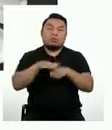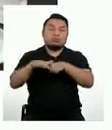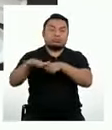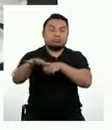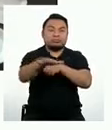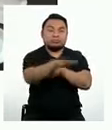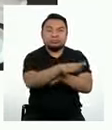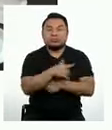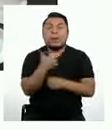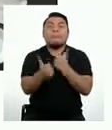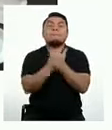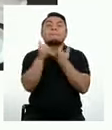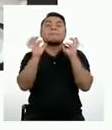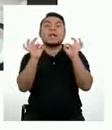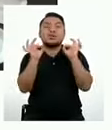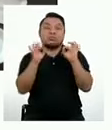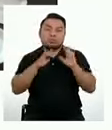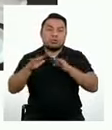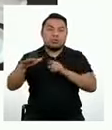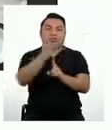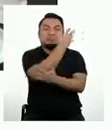la biodiversidad actual.